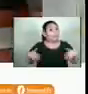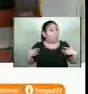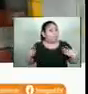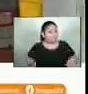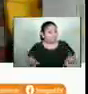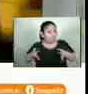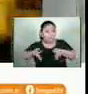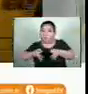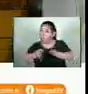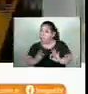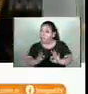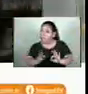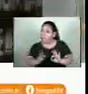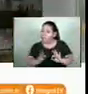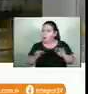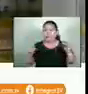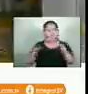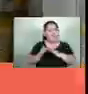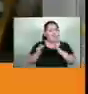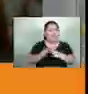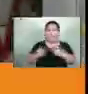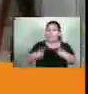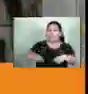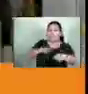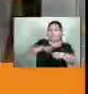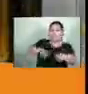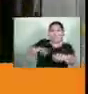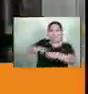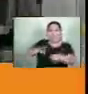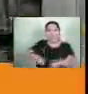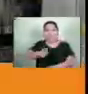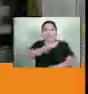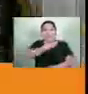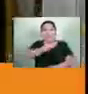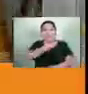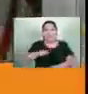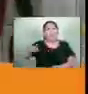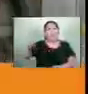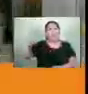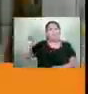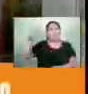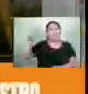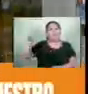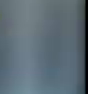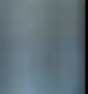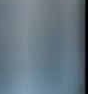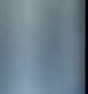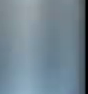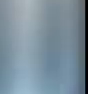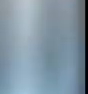otro modo, esto va a seguir sucediendo. Arnaldo Rojas, Voz de América, Houston.